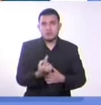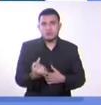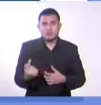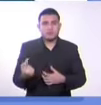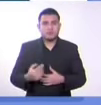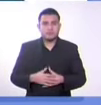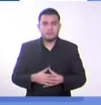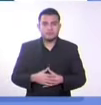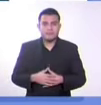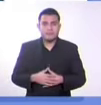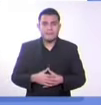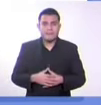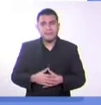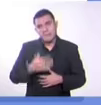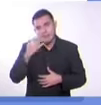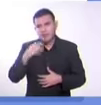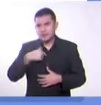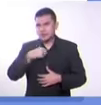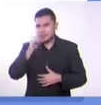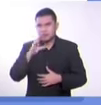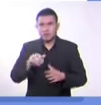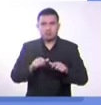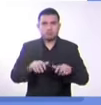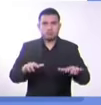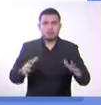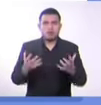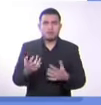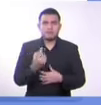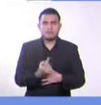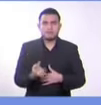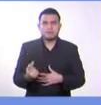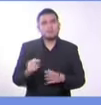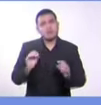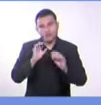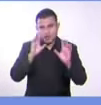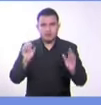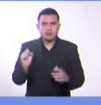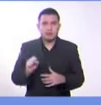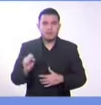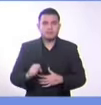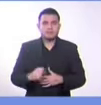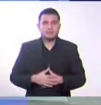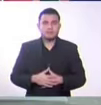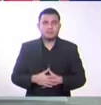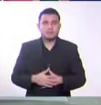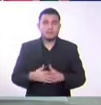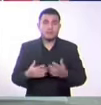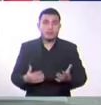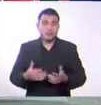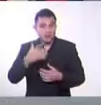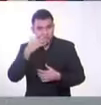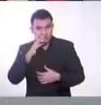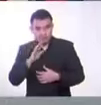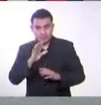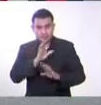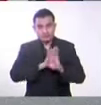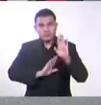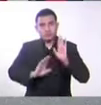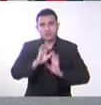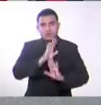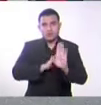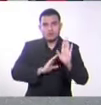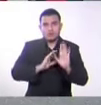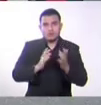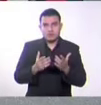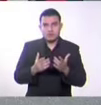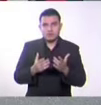O sea que lo que yo digo puede llegar a muchas personas. Claro. Ah, vamos a ver. O sea que hay como una historia de los medios de